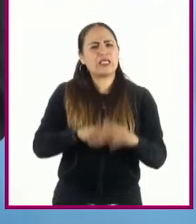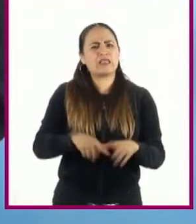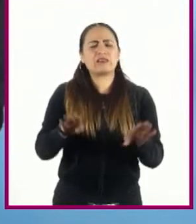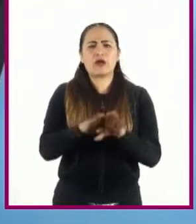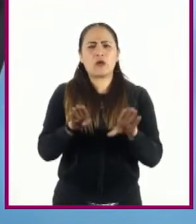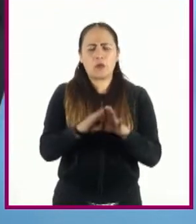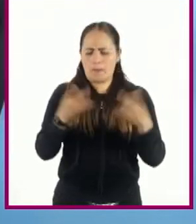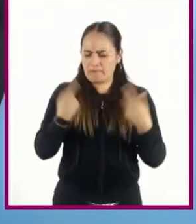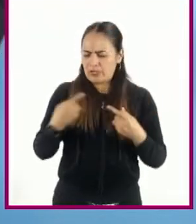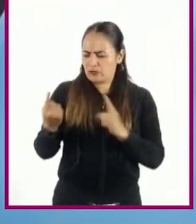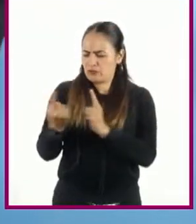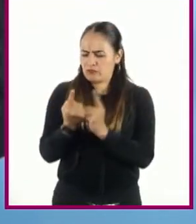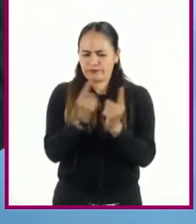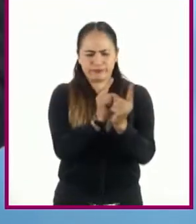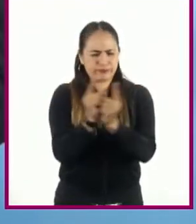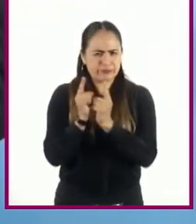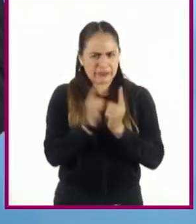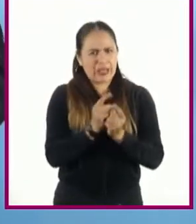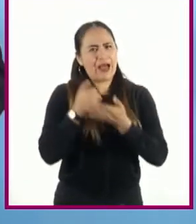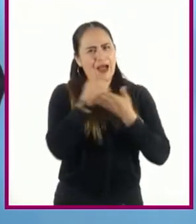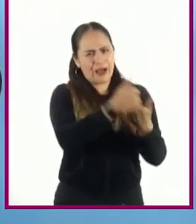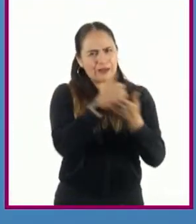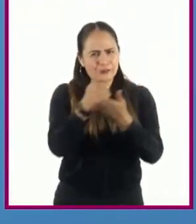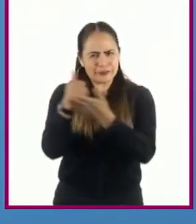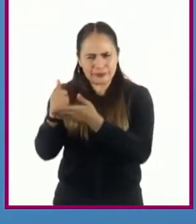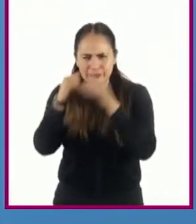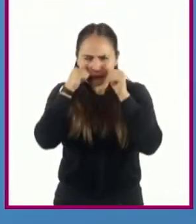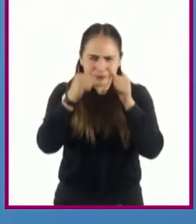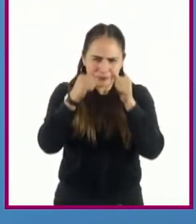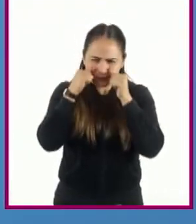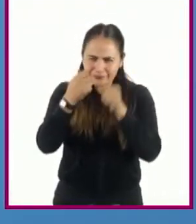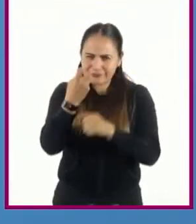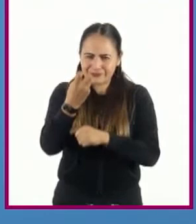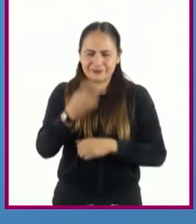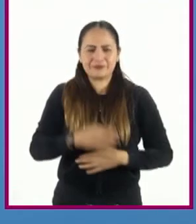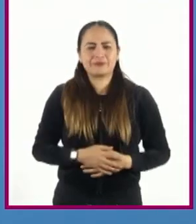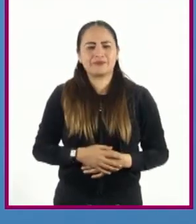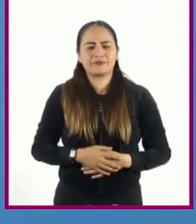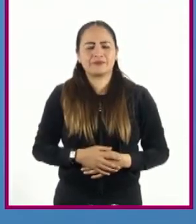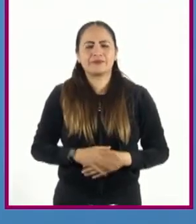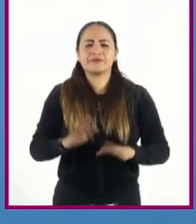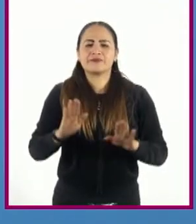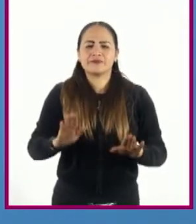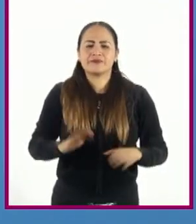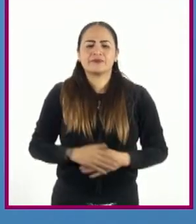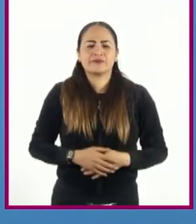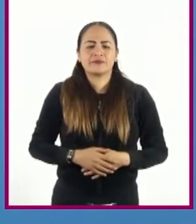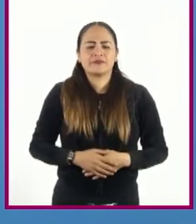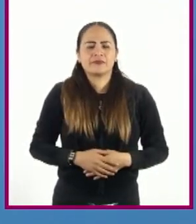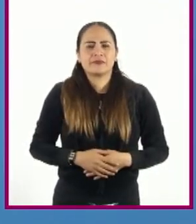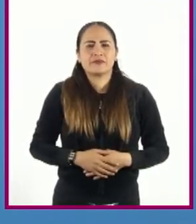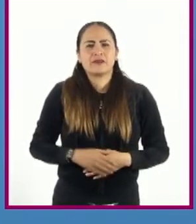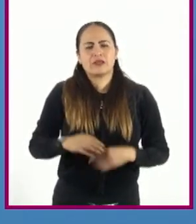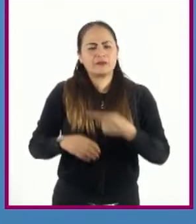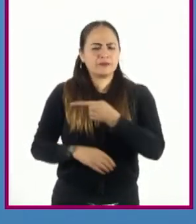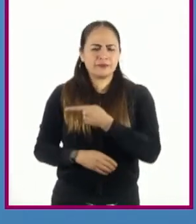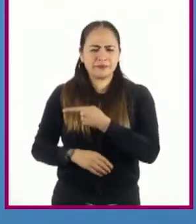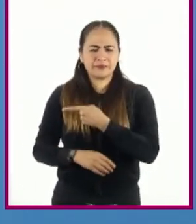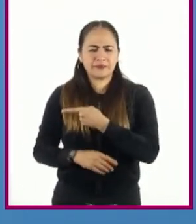están junto a nosotras y nosotros. Y a todo esto, profesor, ¿qué significa la